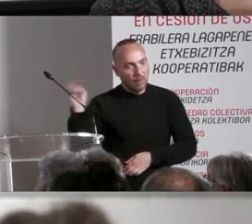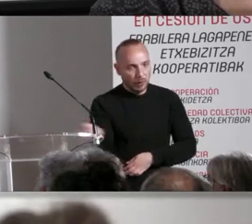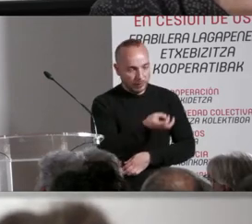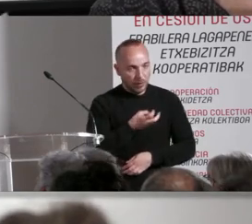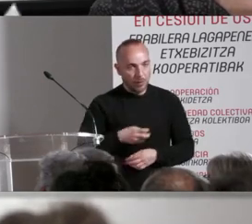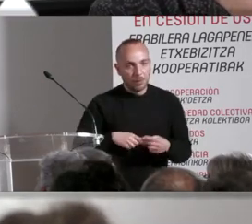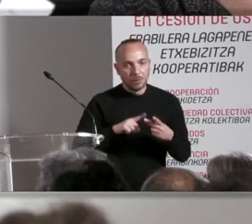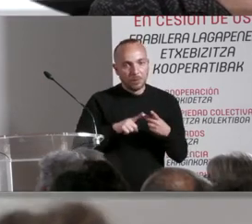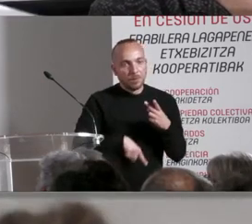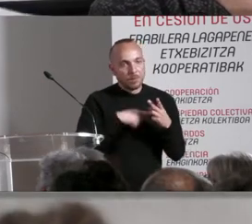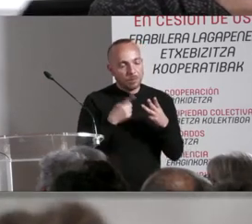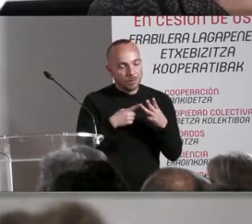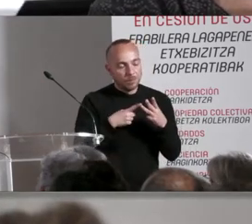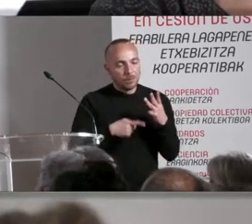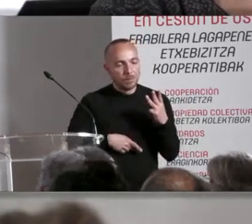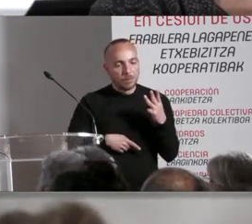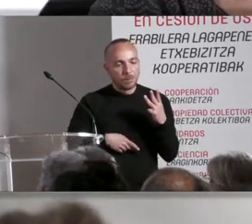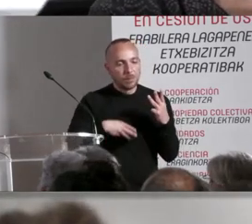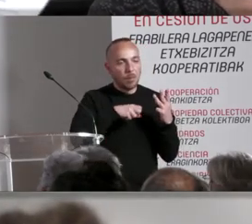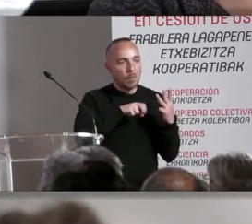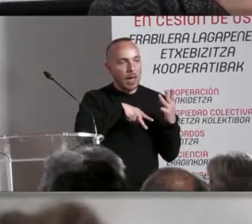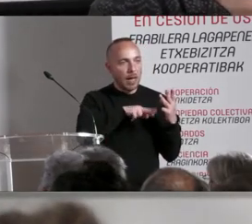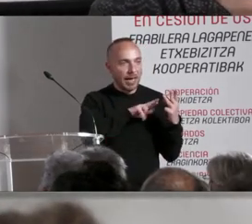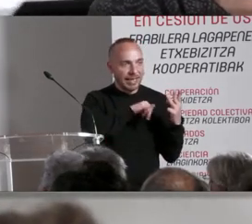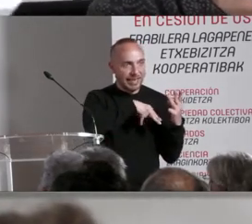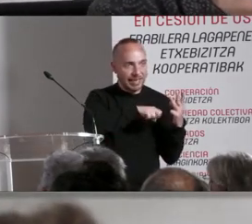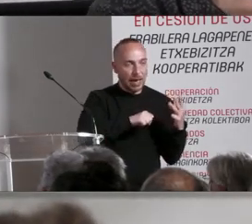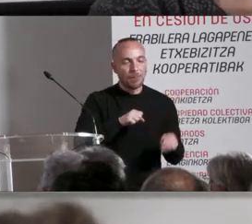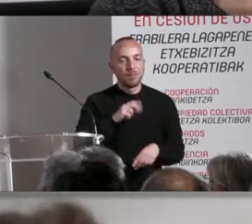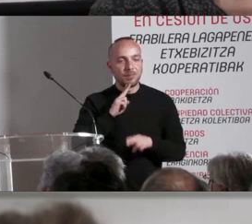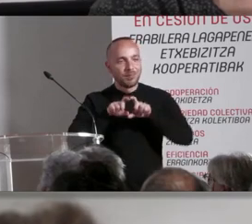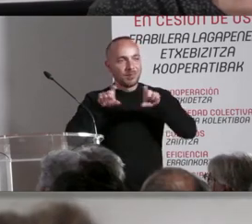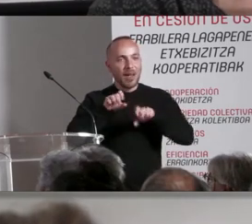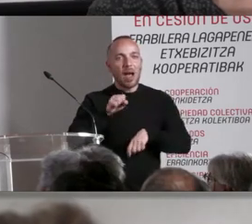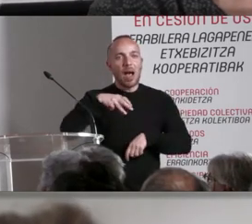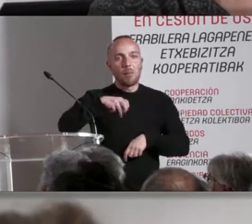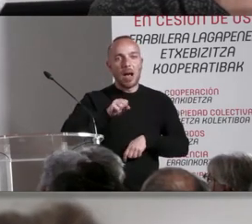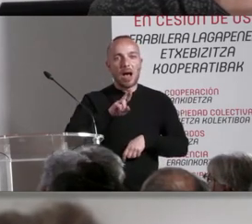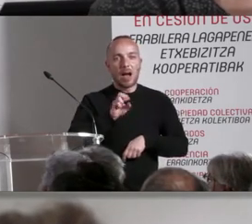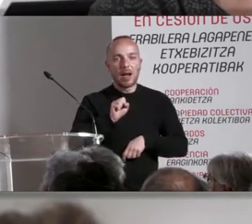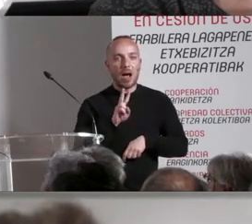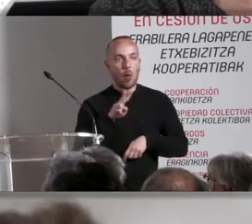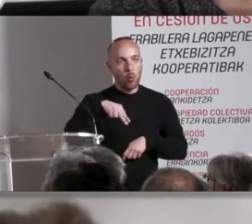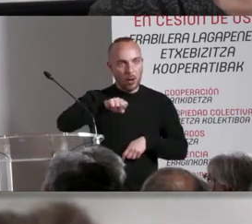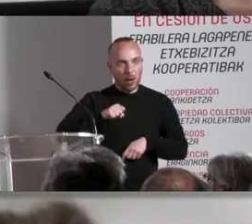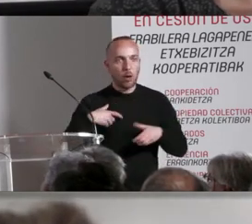principios. También tenemos con nosotras a Marina Arbizu, de Amarauna, que es una asociación y un colectivo autogestionado sin ánimo de lucro